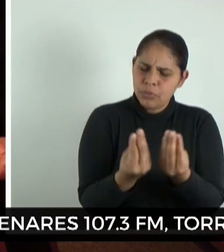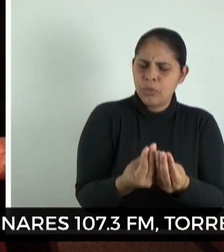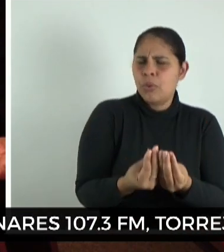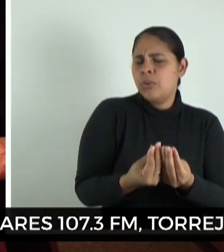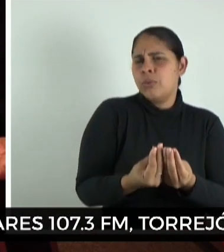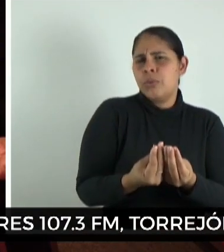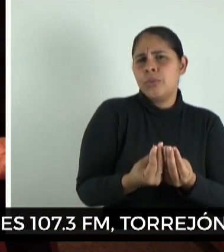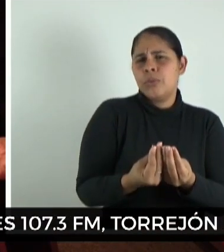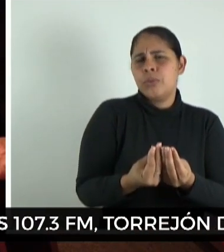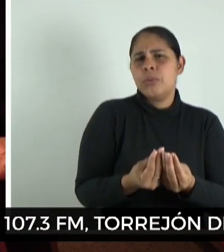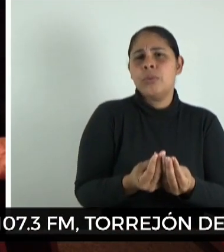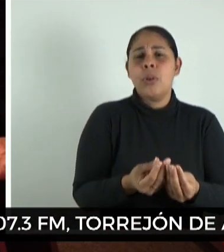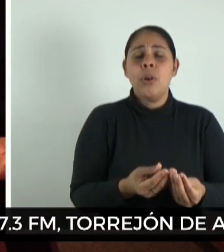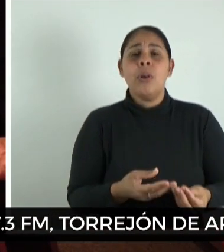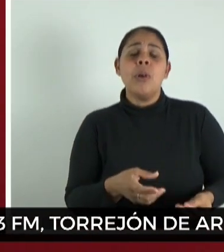es vivir en la gracia.